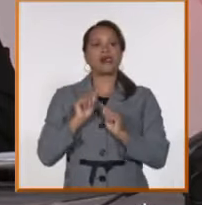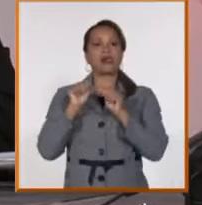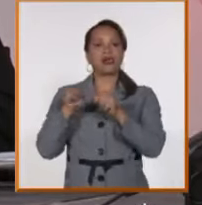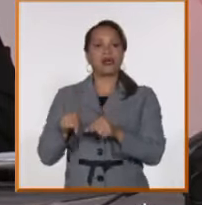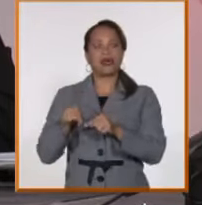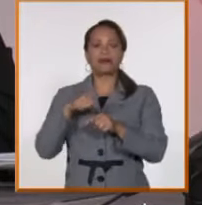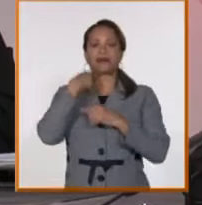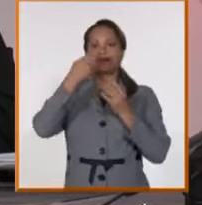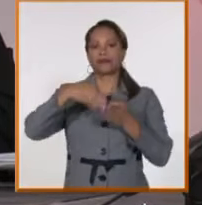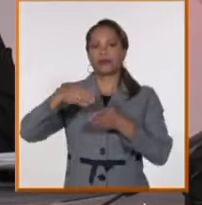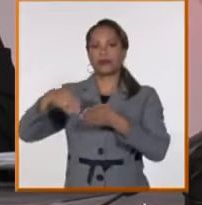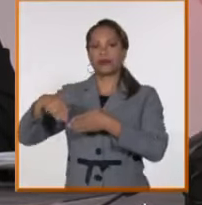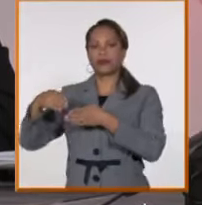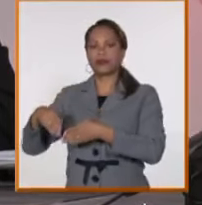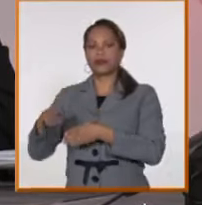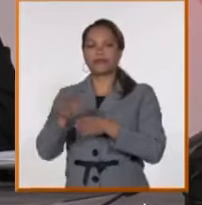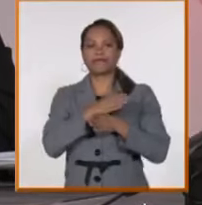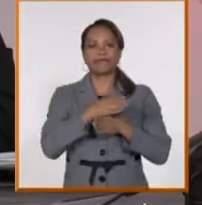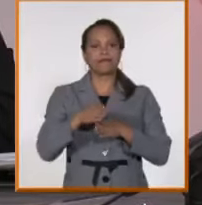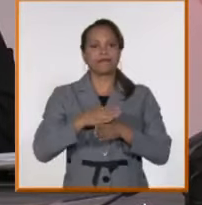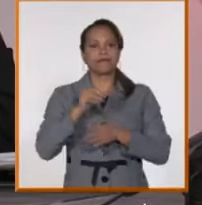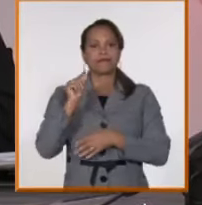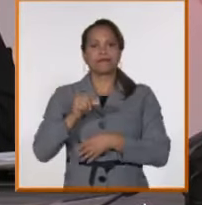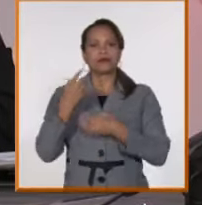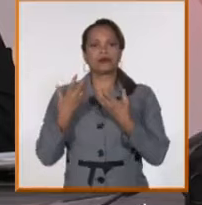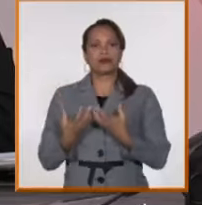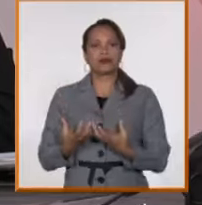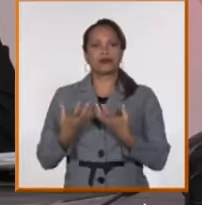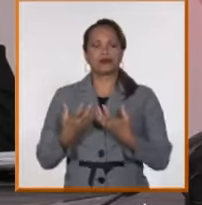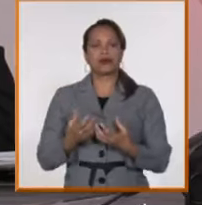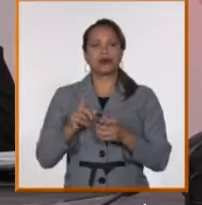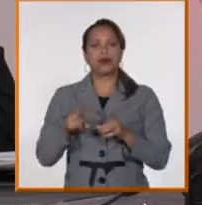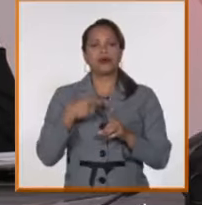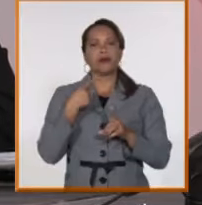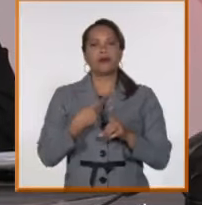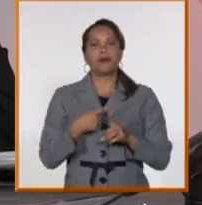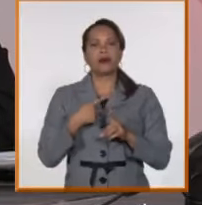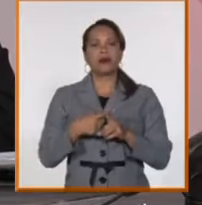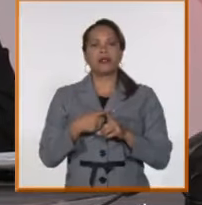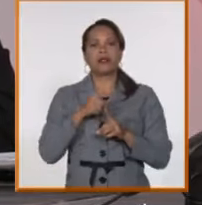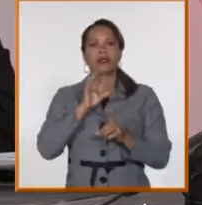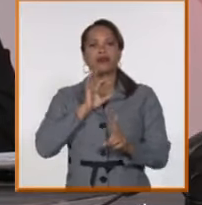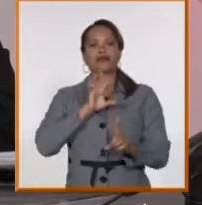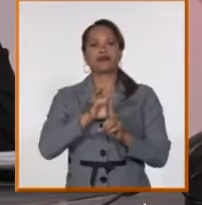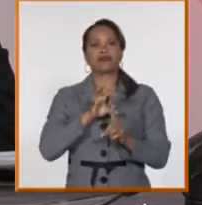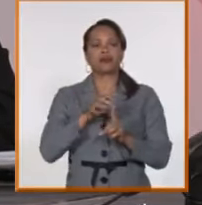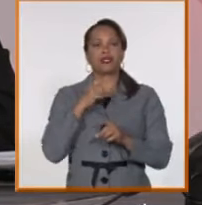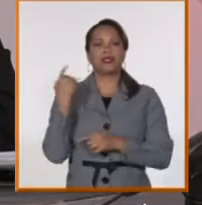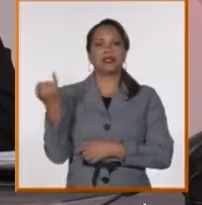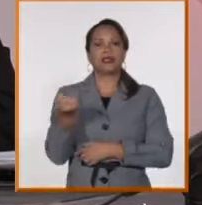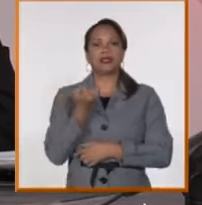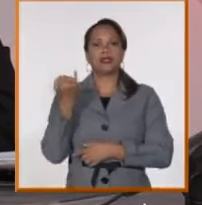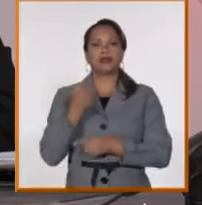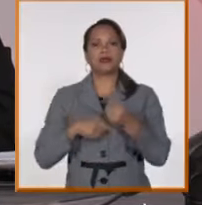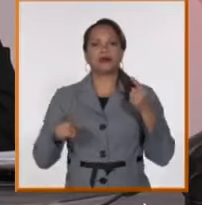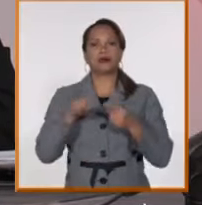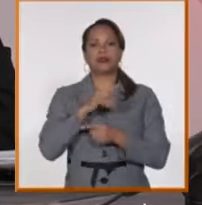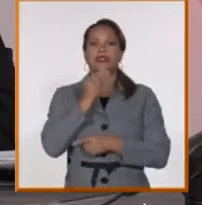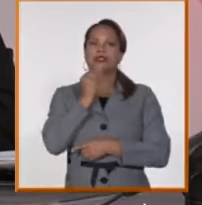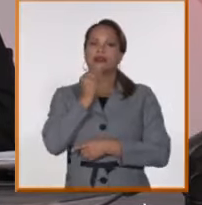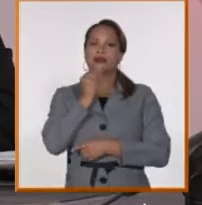Muertos una escenas dantescas y la condena internacional mayoritaria contra Israel